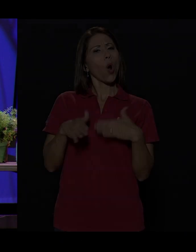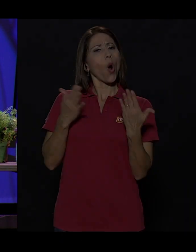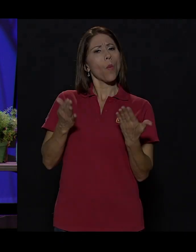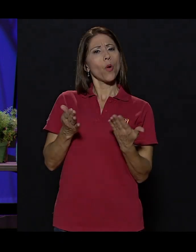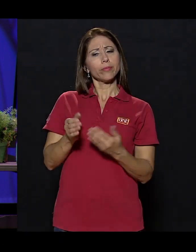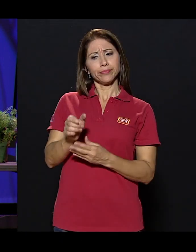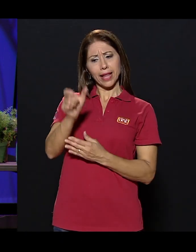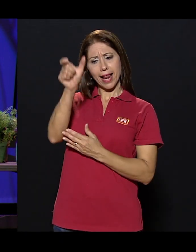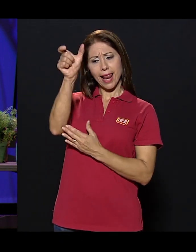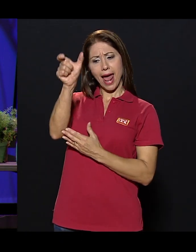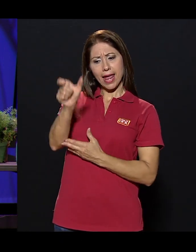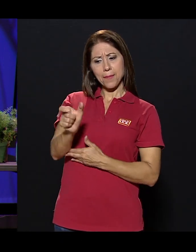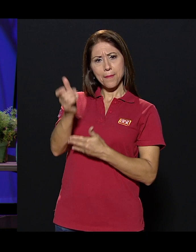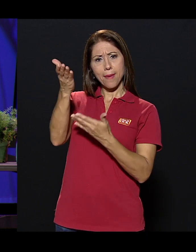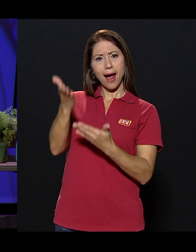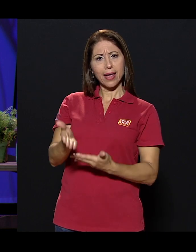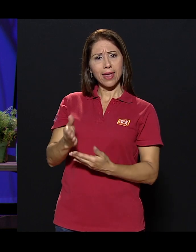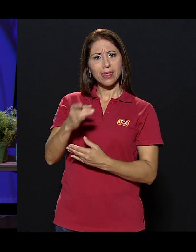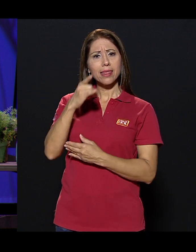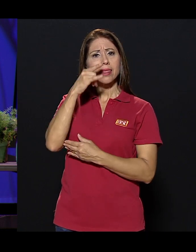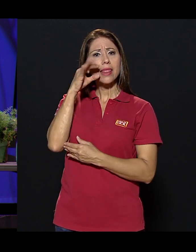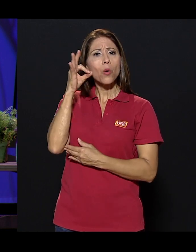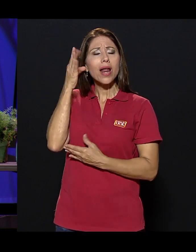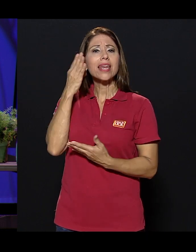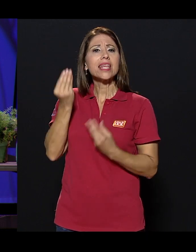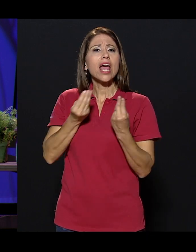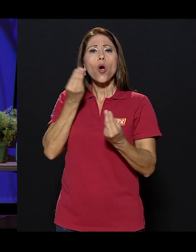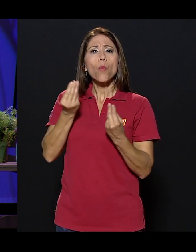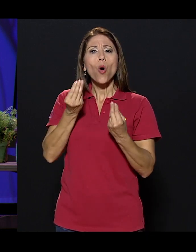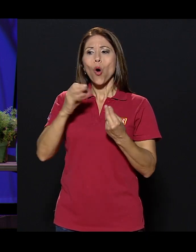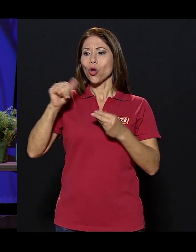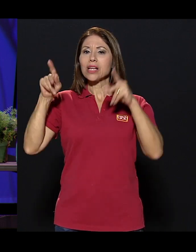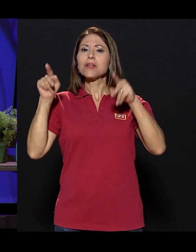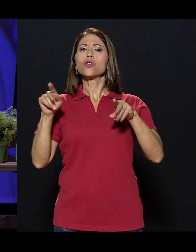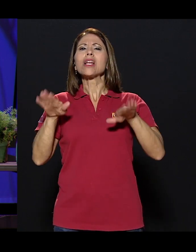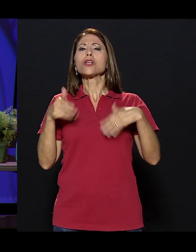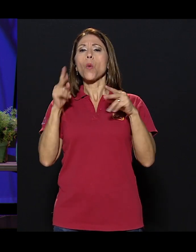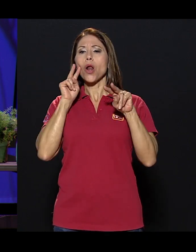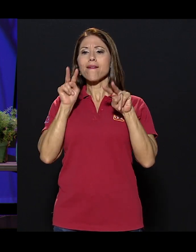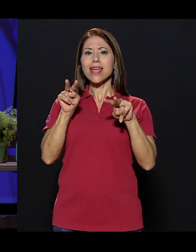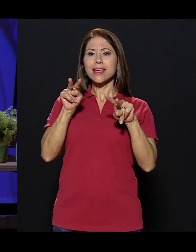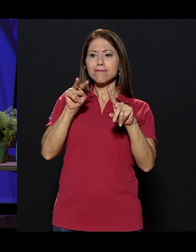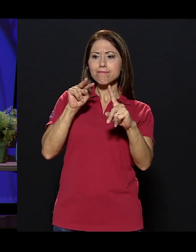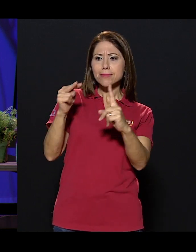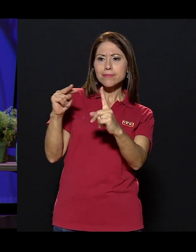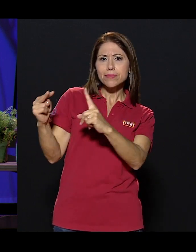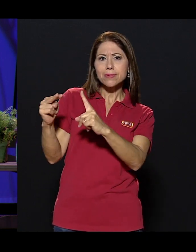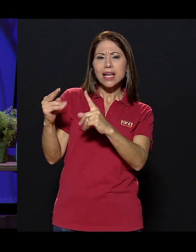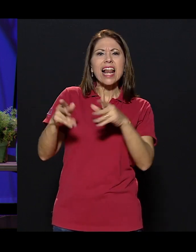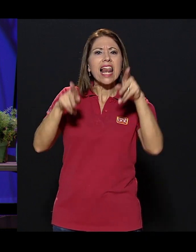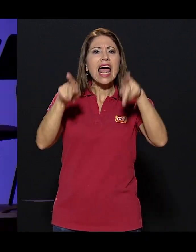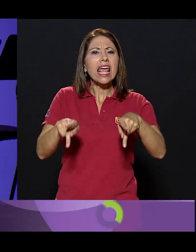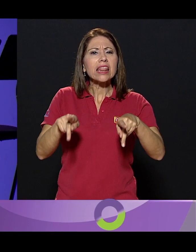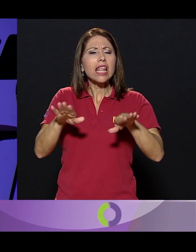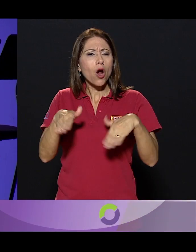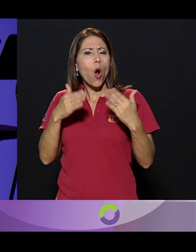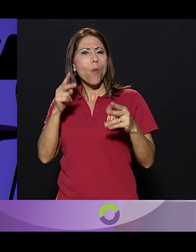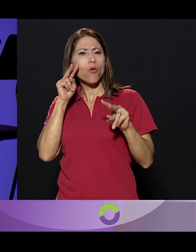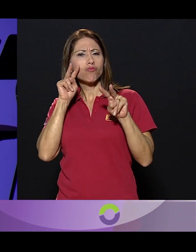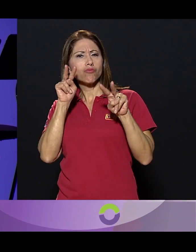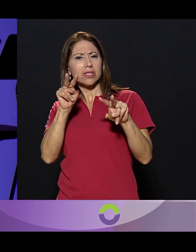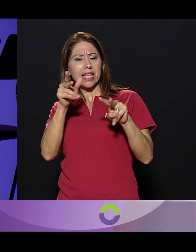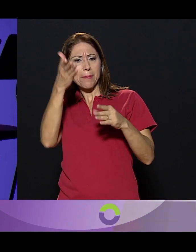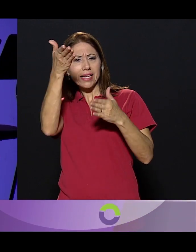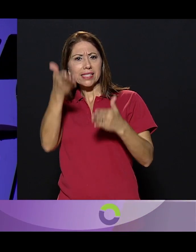Y cómo la imagen de una niña se forma a partir de cómo la ven los demás, o sea, cómo la gente te percibe